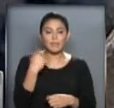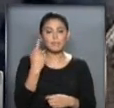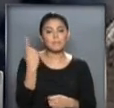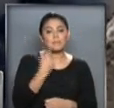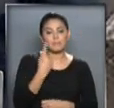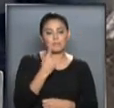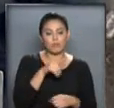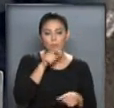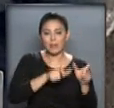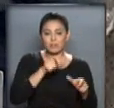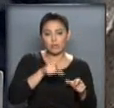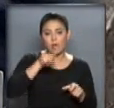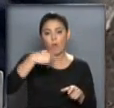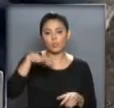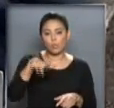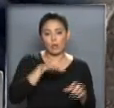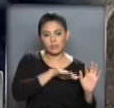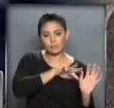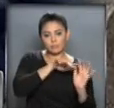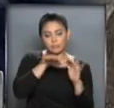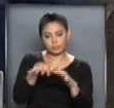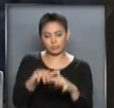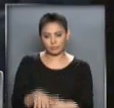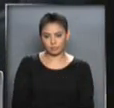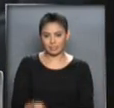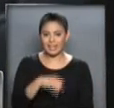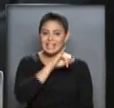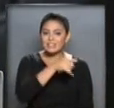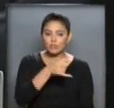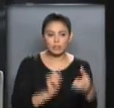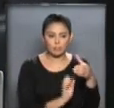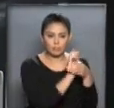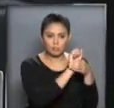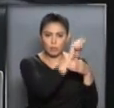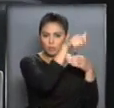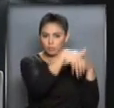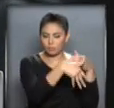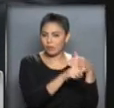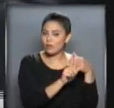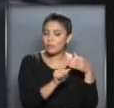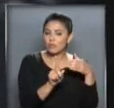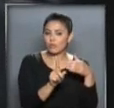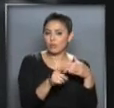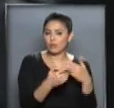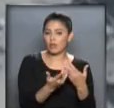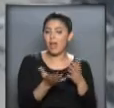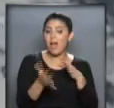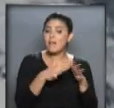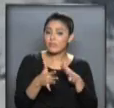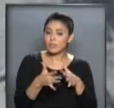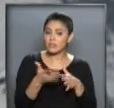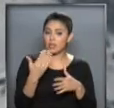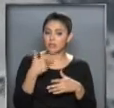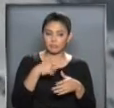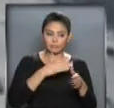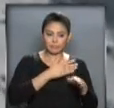preventiva este no significa necesariamente que el volcán tenga una erupción finalmente este ocurre muchas veces que pasan